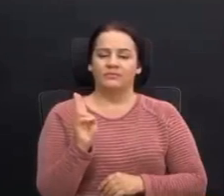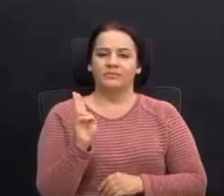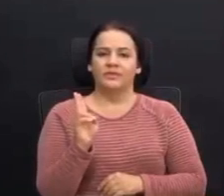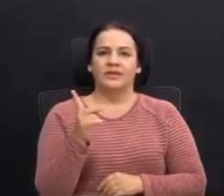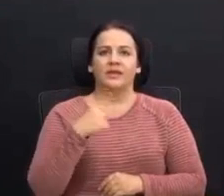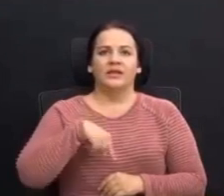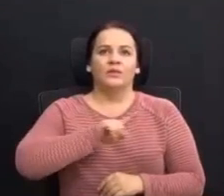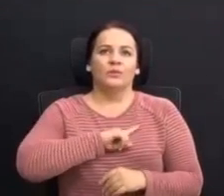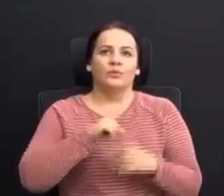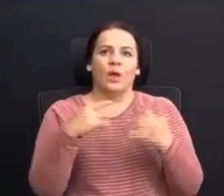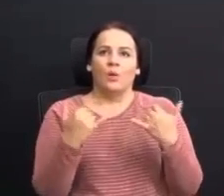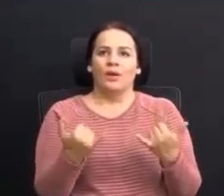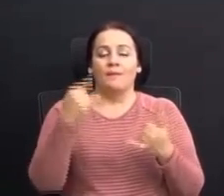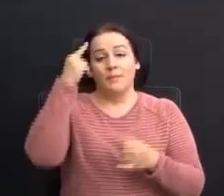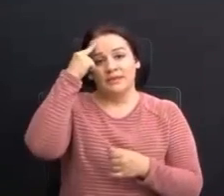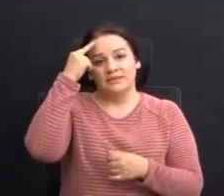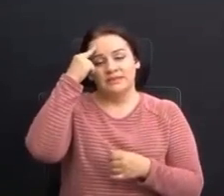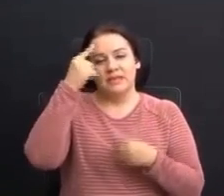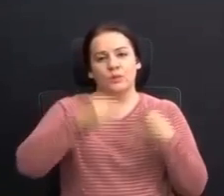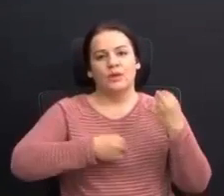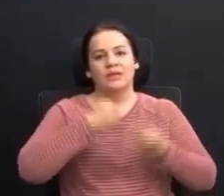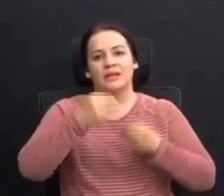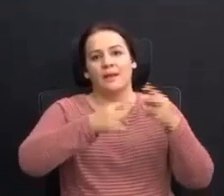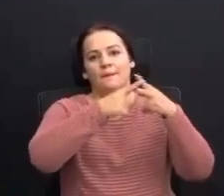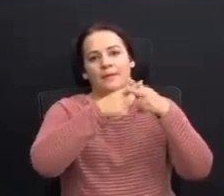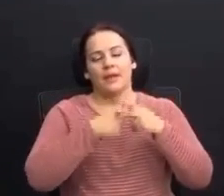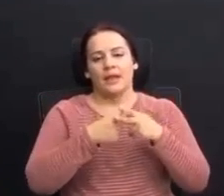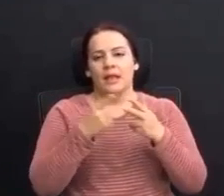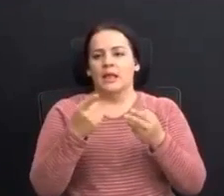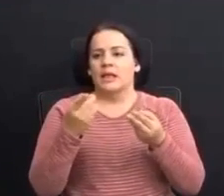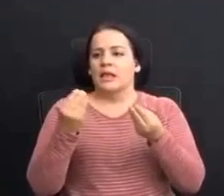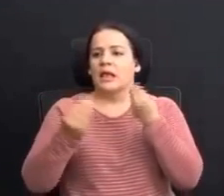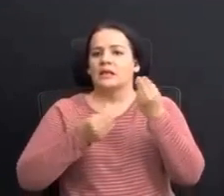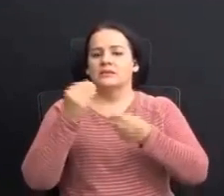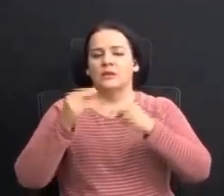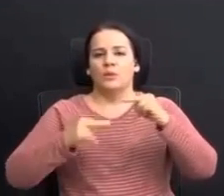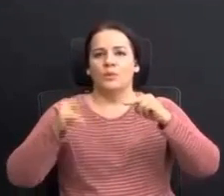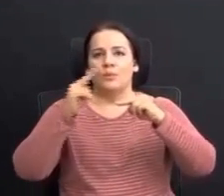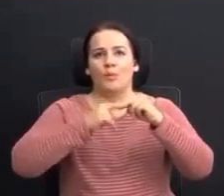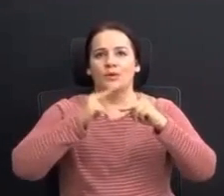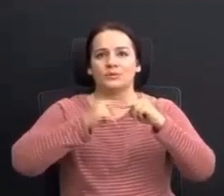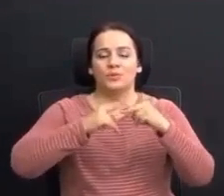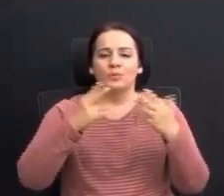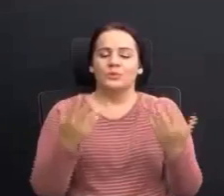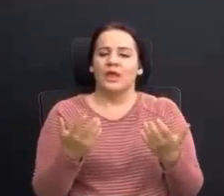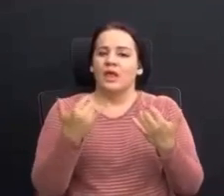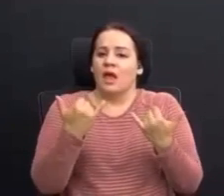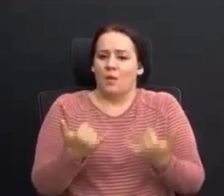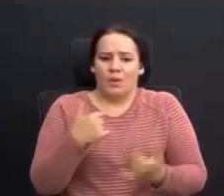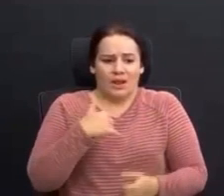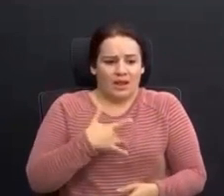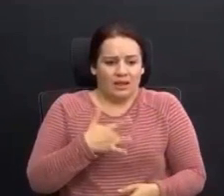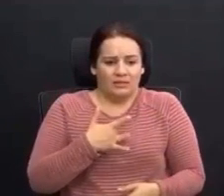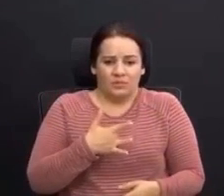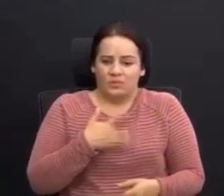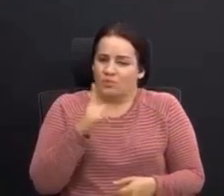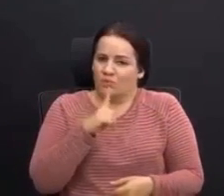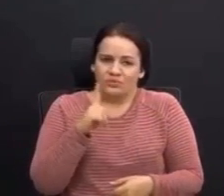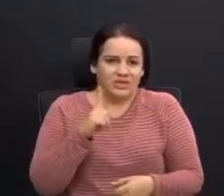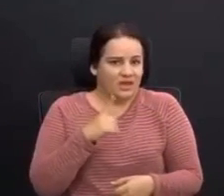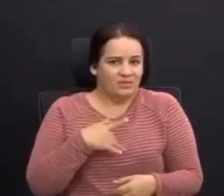Estamos ahorita pensando qué hacer con los préstamos, qué hacer con los impuestos. Yo en este momento no siento que haya